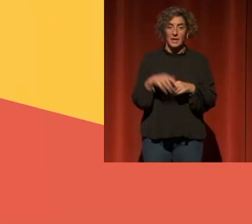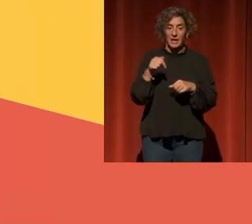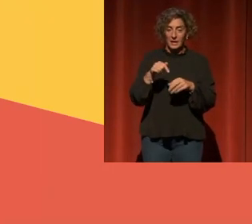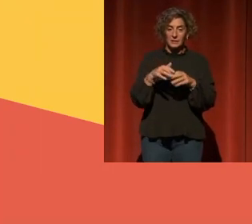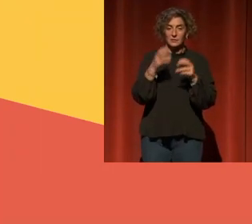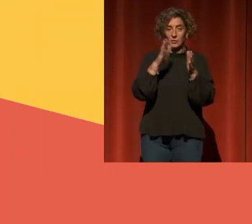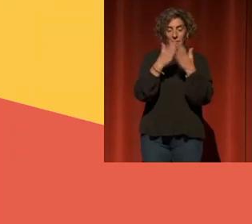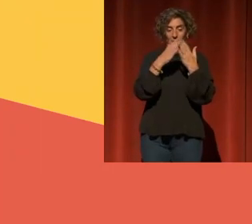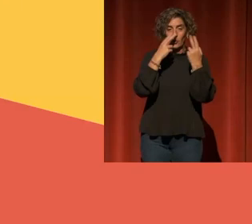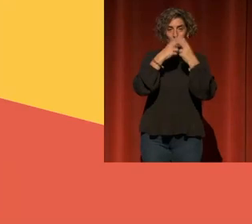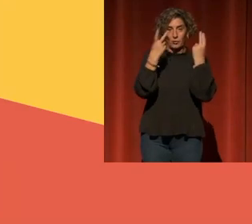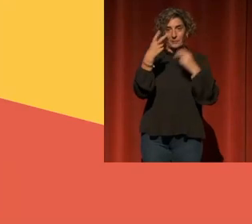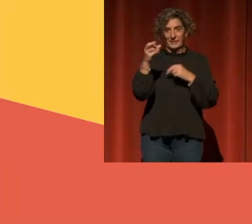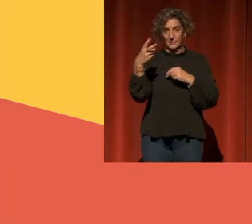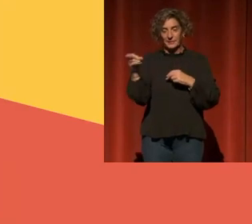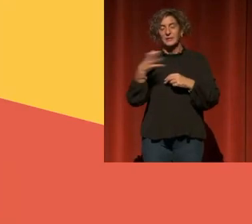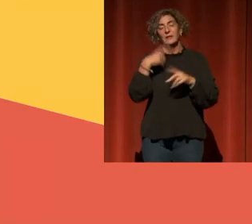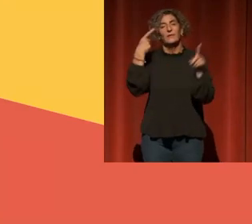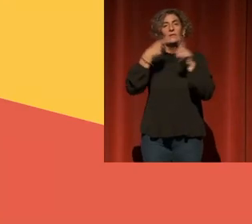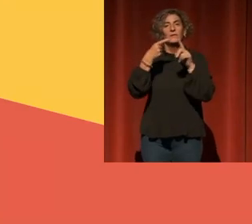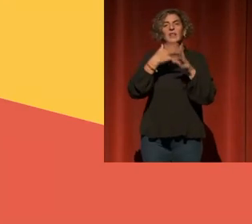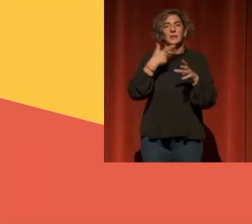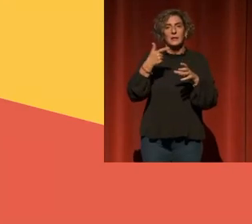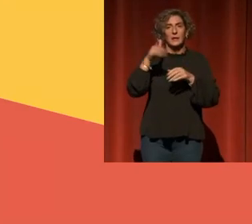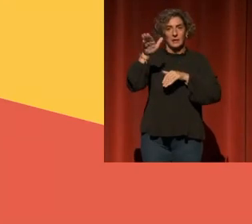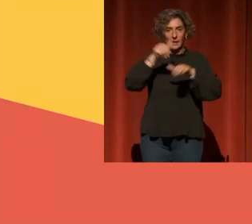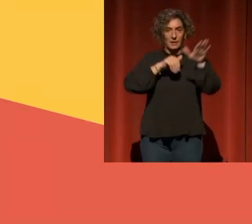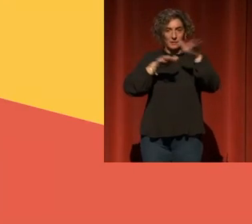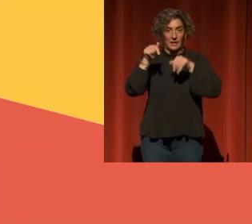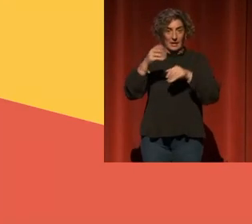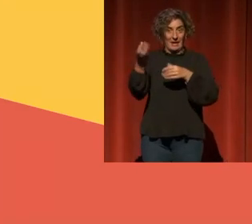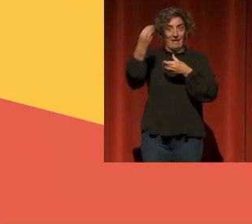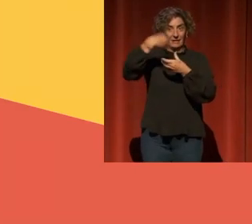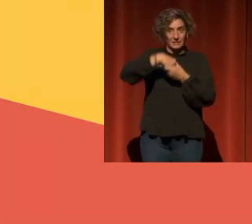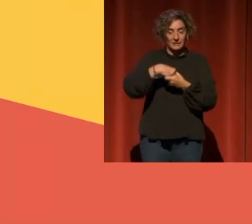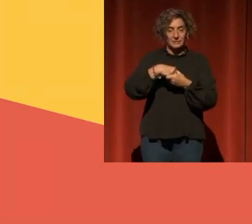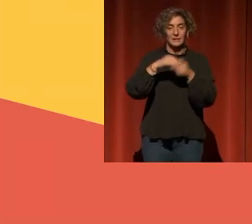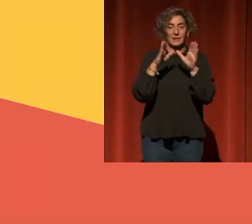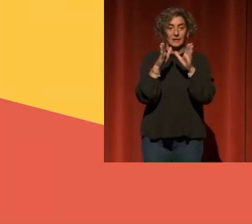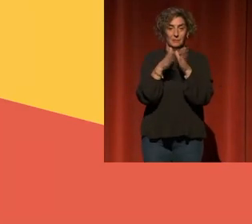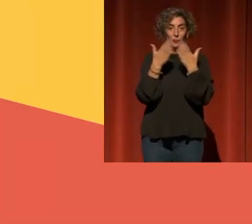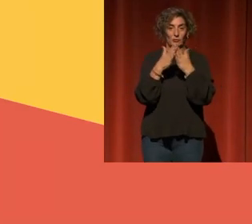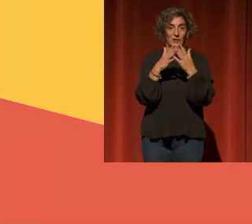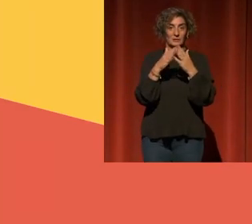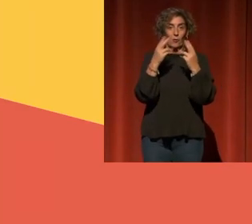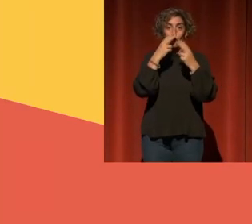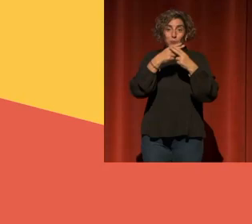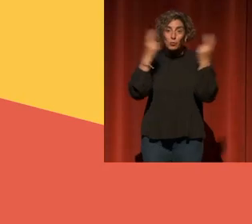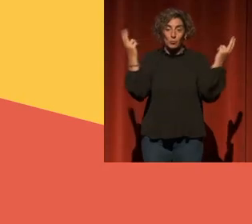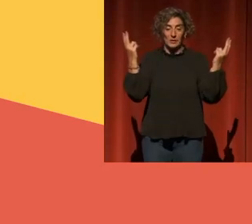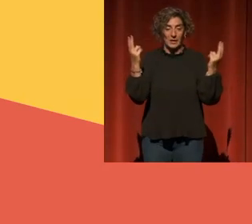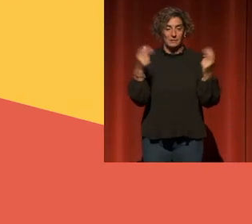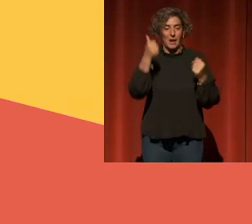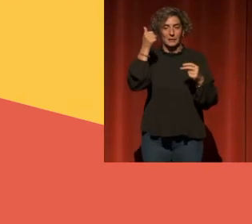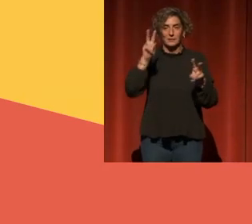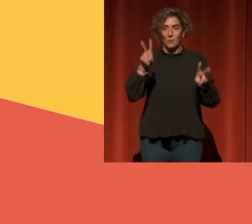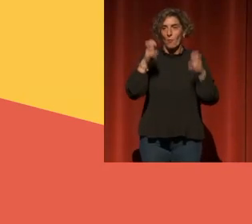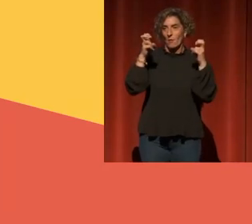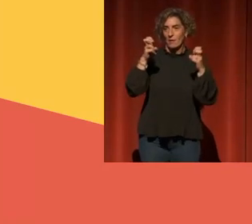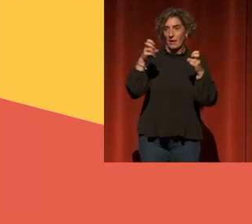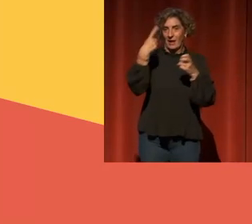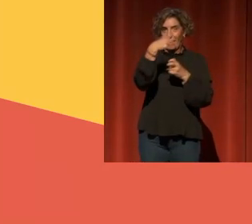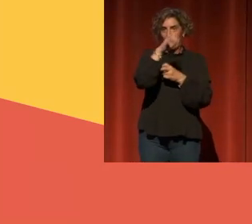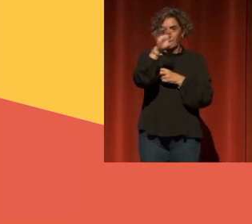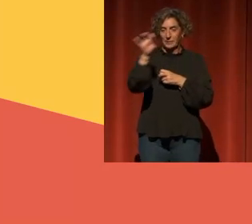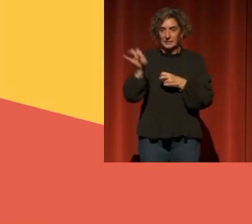a lo que sí aspira es atraer a esas bibliotecas públicas más innovadoras de cada país para Bueno pues también